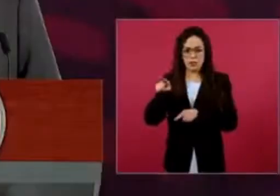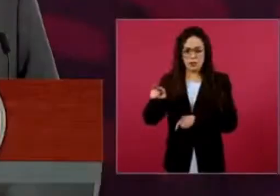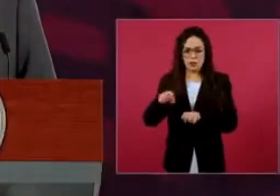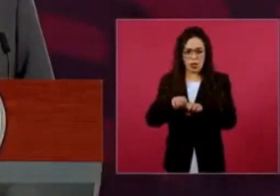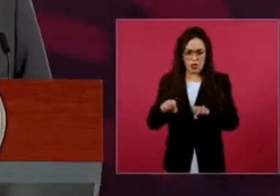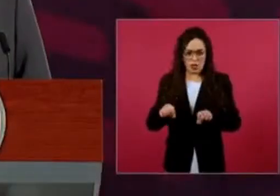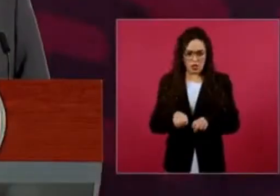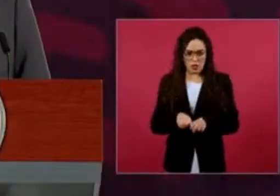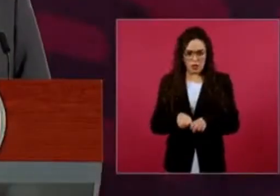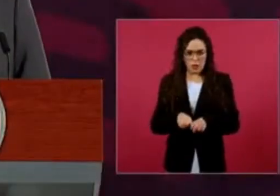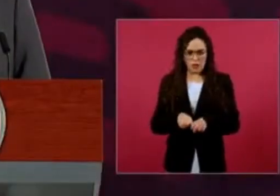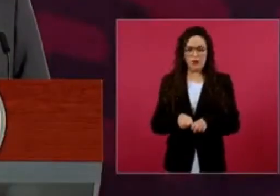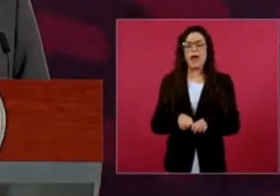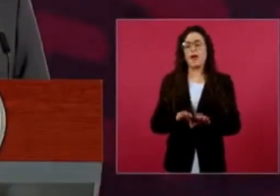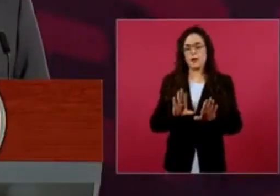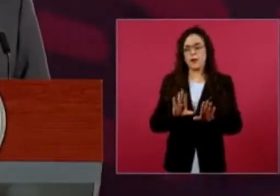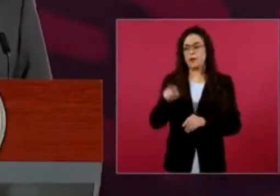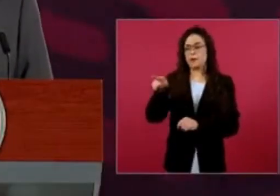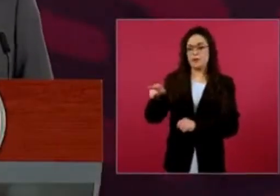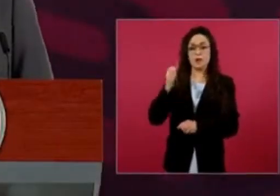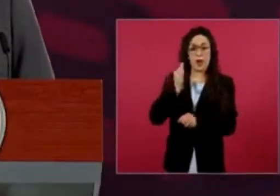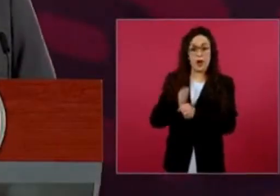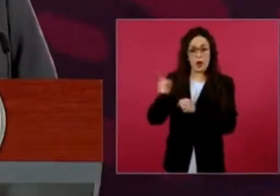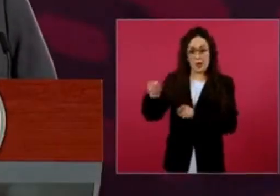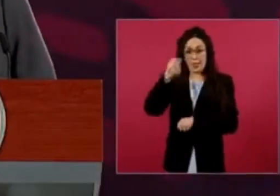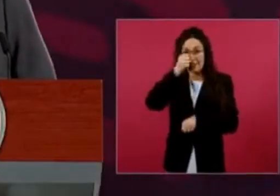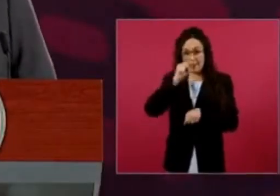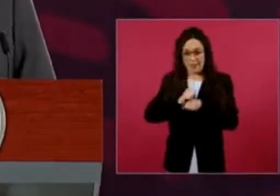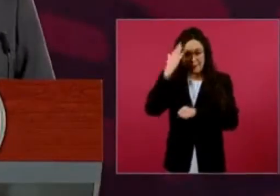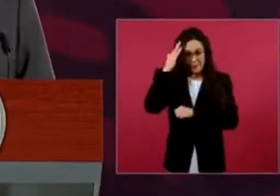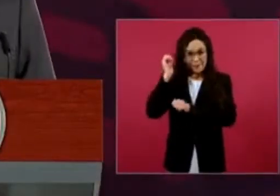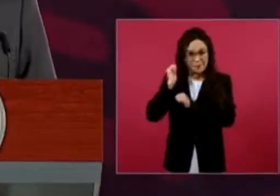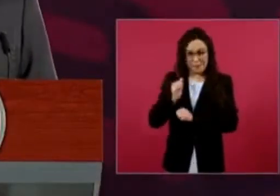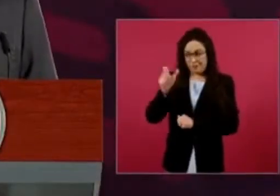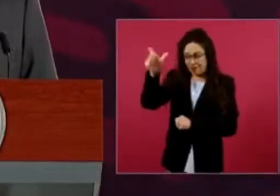Hacienda actual continúa